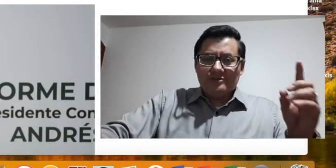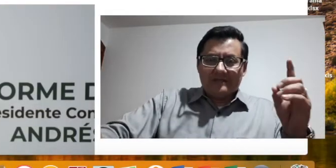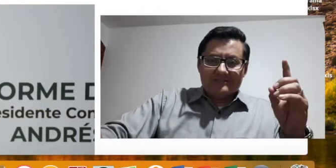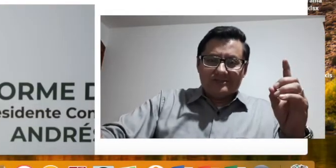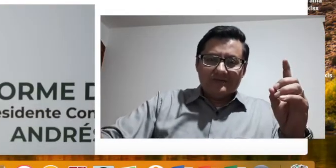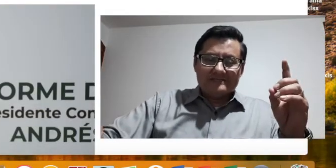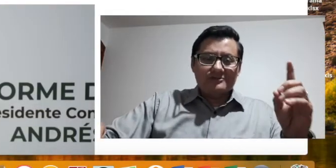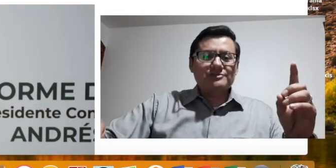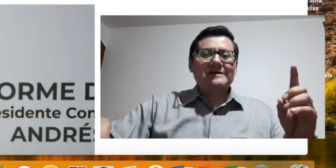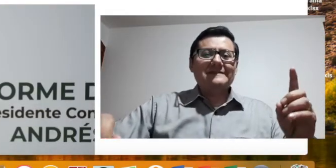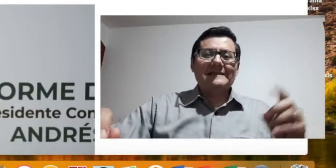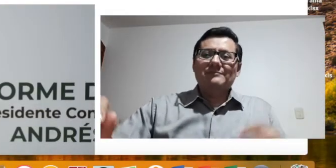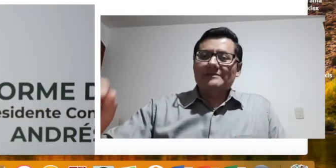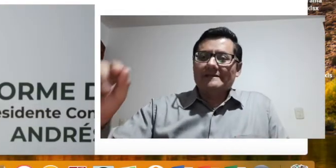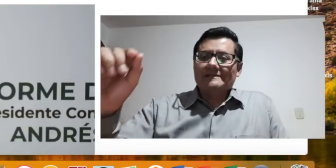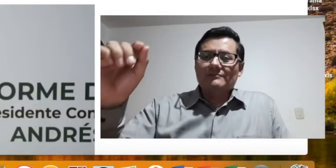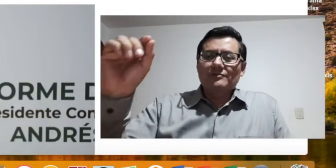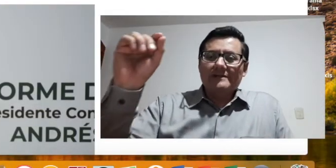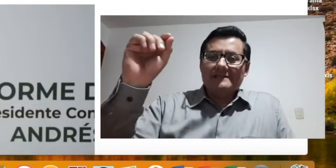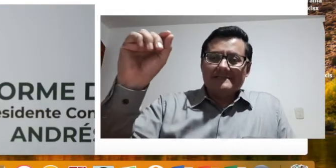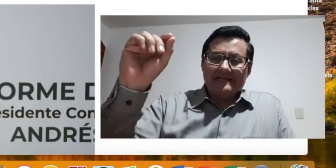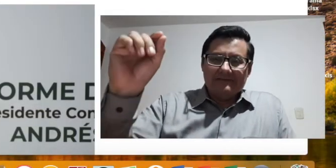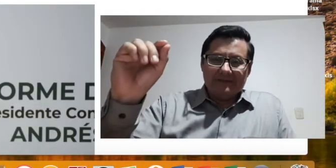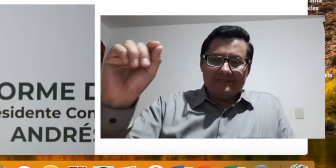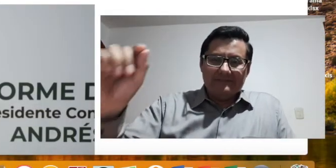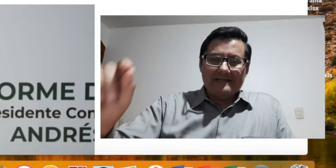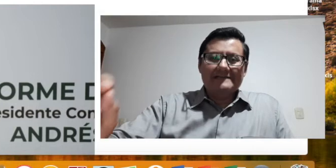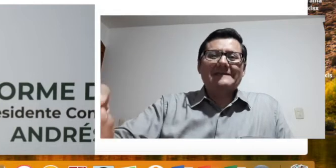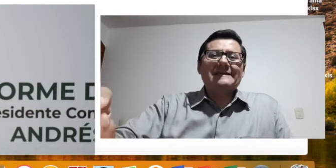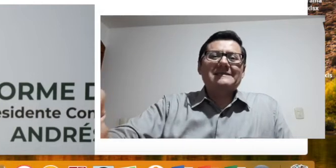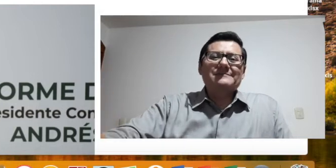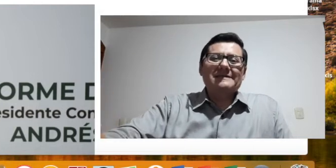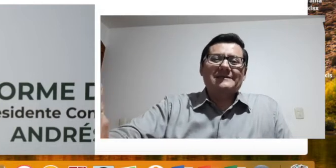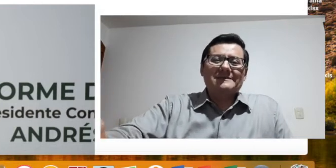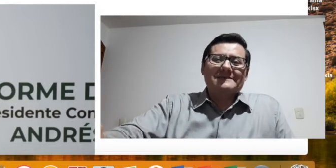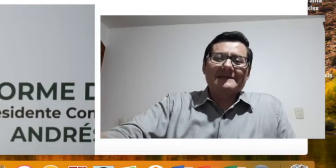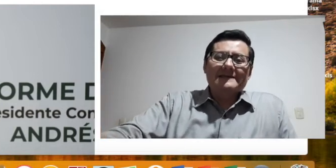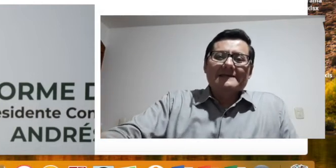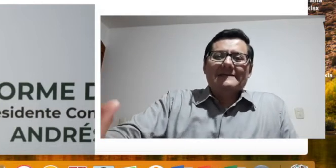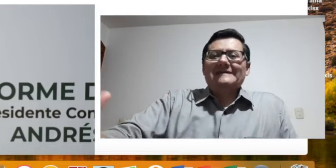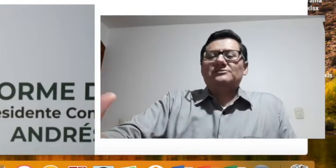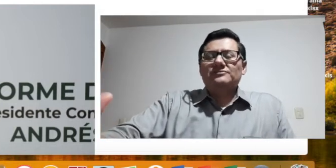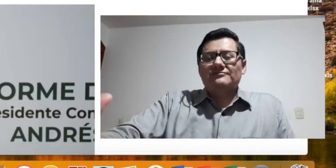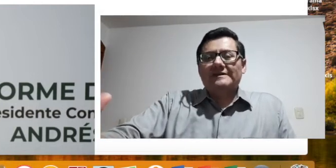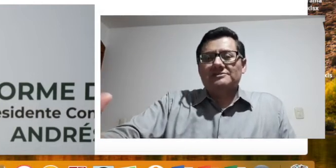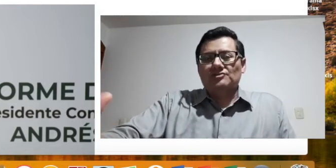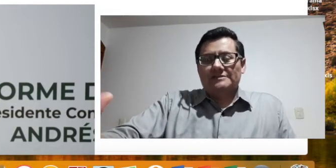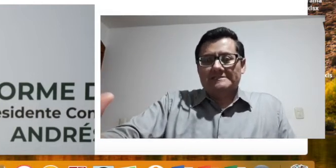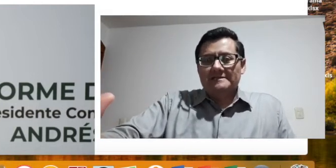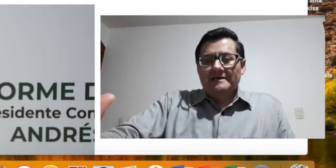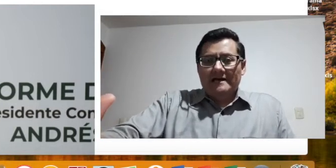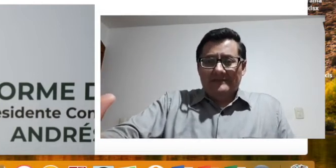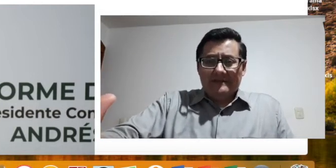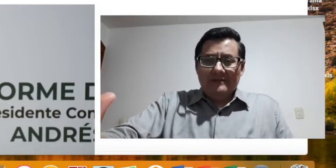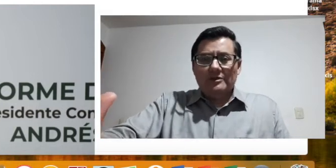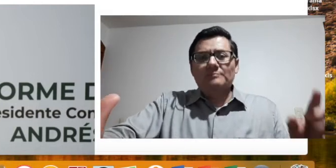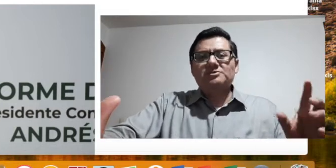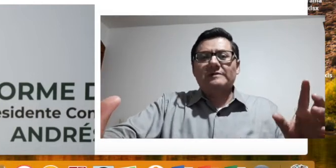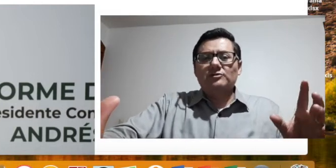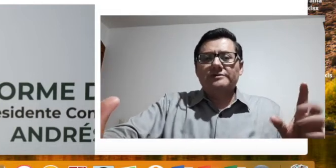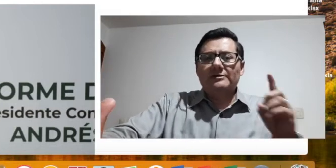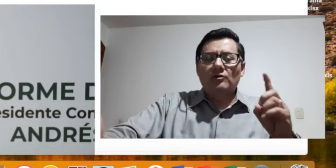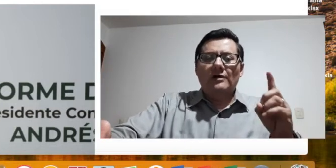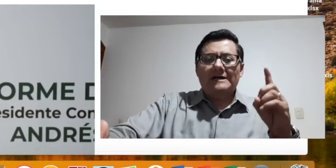Hola, te invito a que te suscribas a nuestro canal La Política en el Mundo y le des en la campanita para que te lleguen inmediatamente las notificaciones. Andrés Manuel